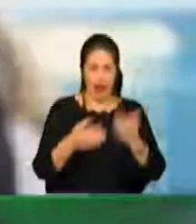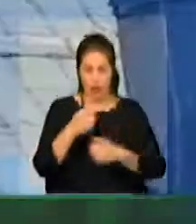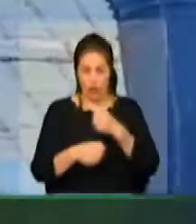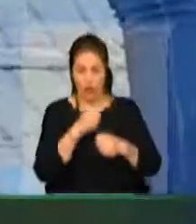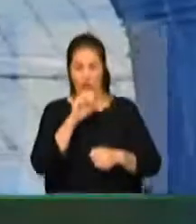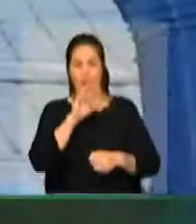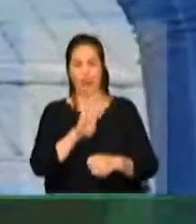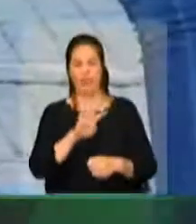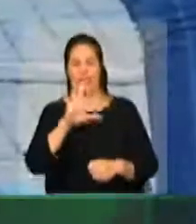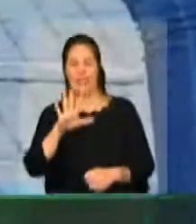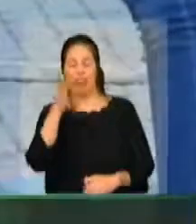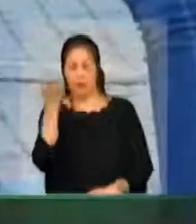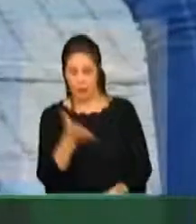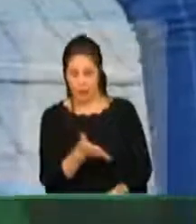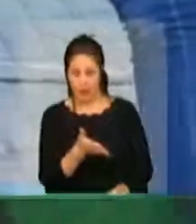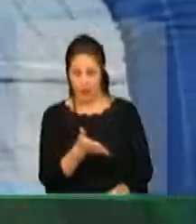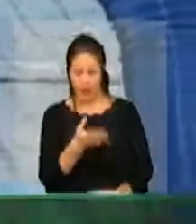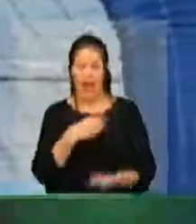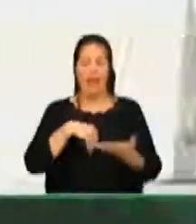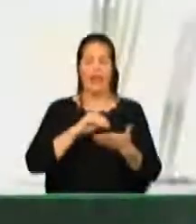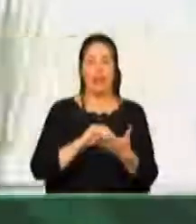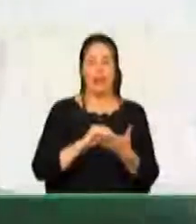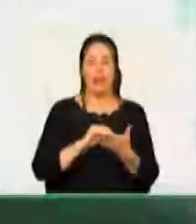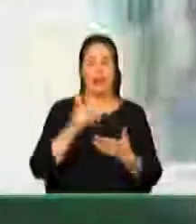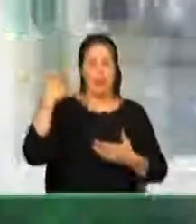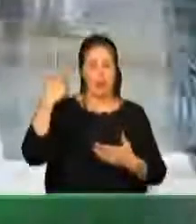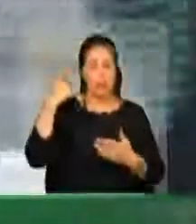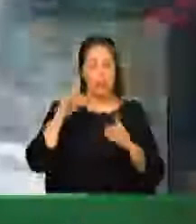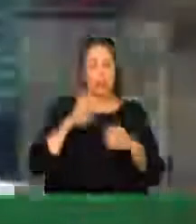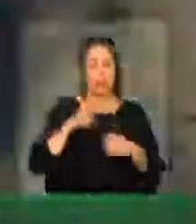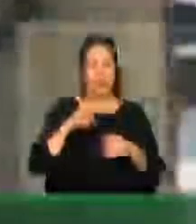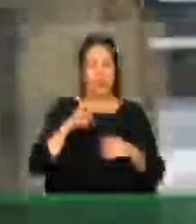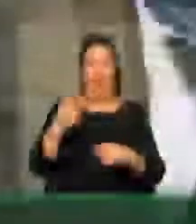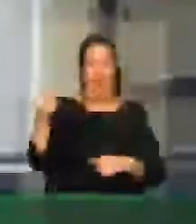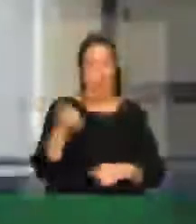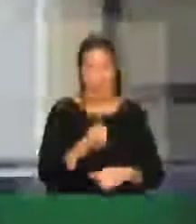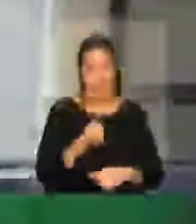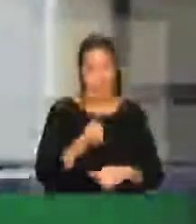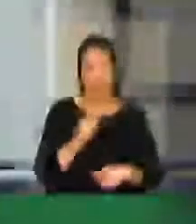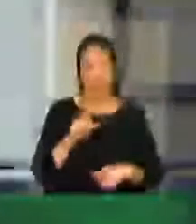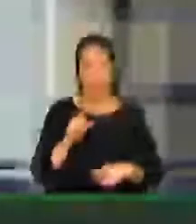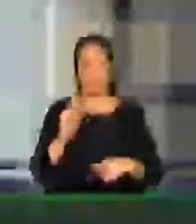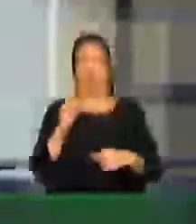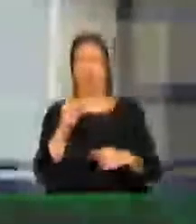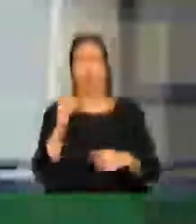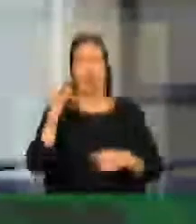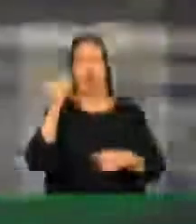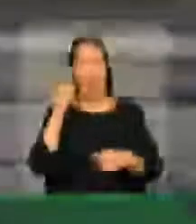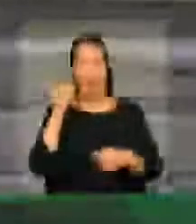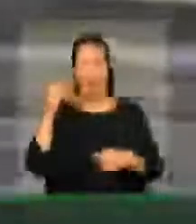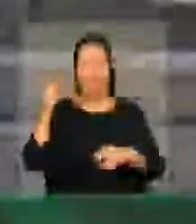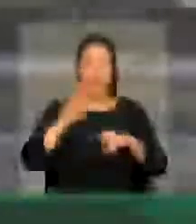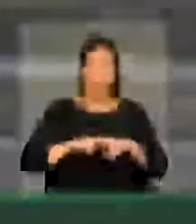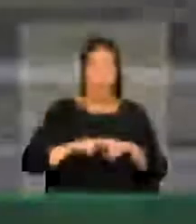de 45%. Además, si a los suicidios se le suman los homicidios, puede decirse que un joven murió por muerte violenta cada